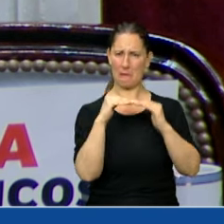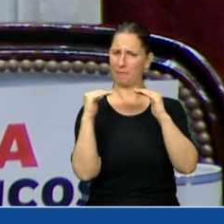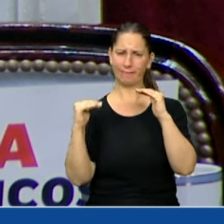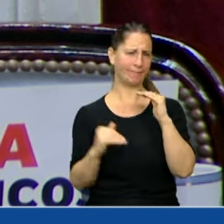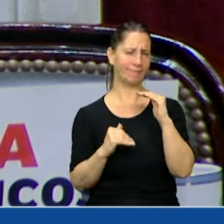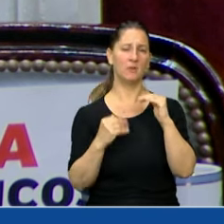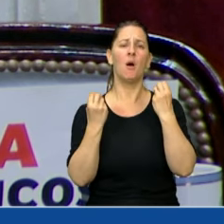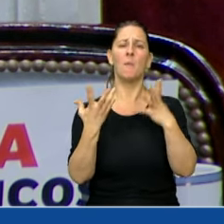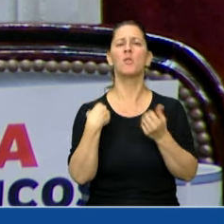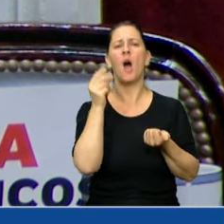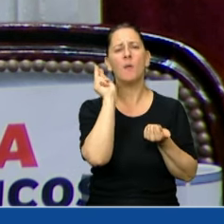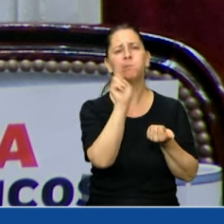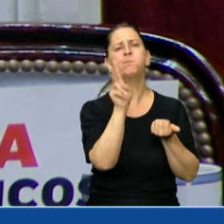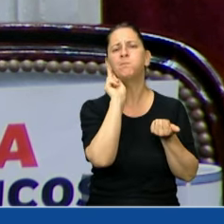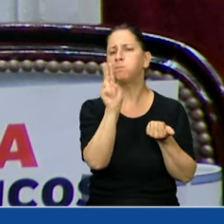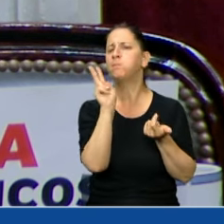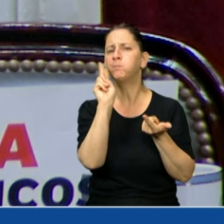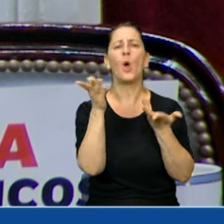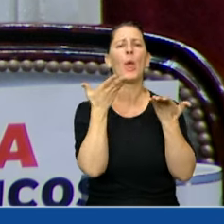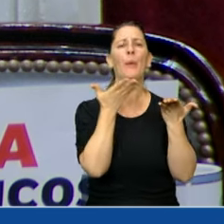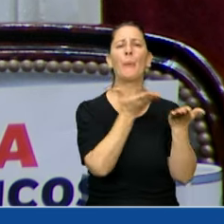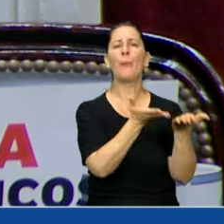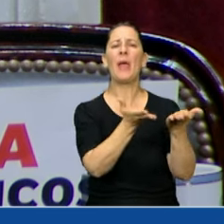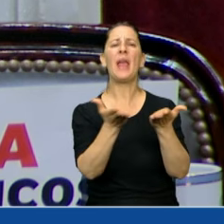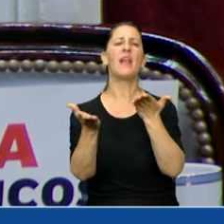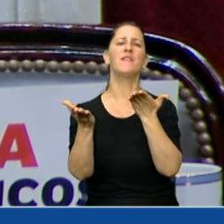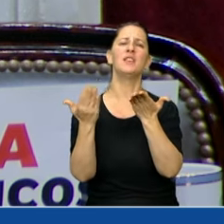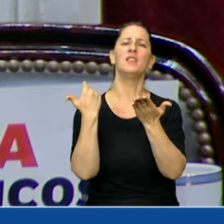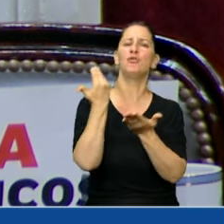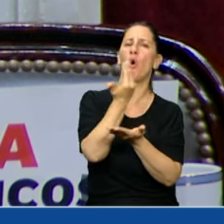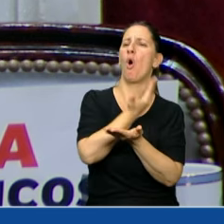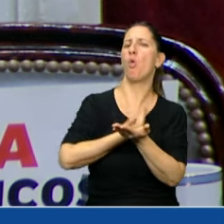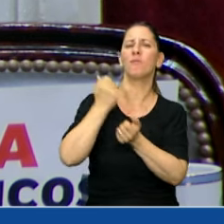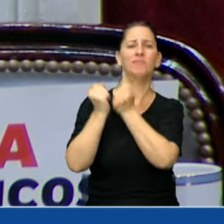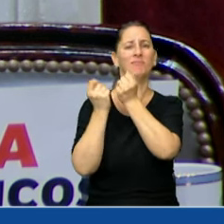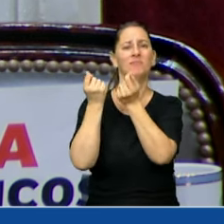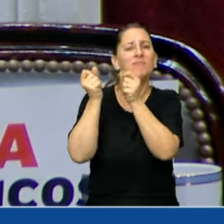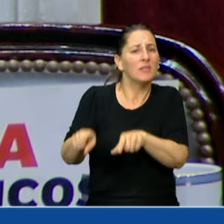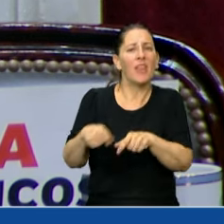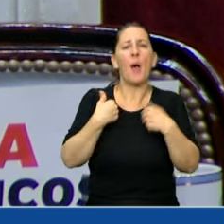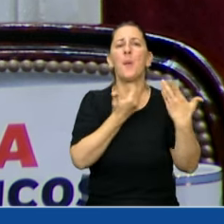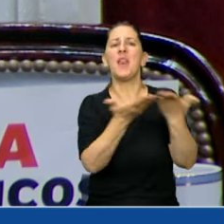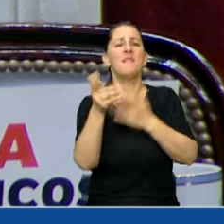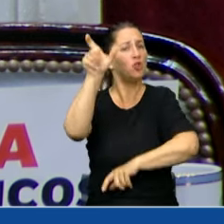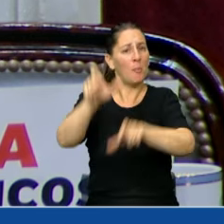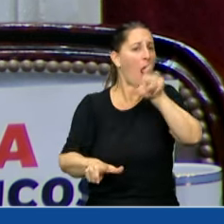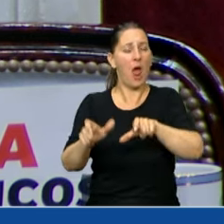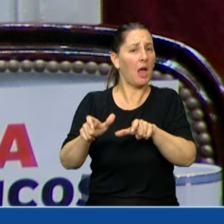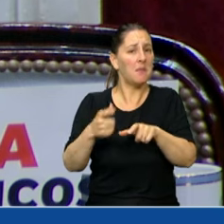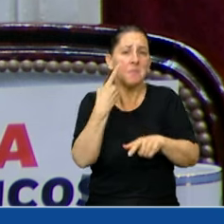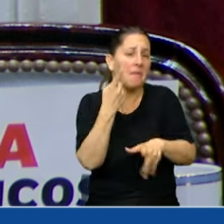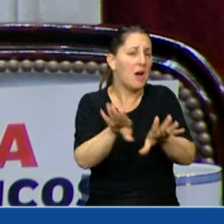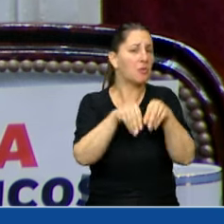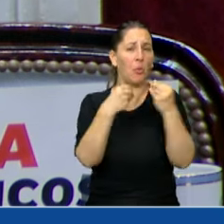ya hemos visto hasta el hartazgo que los beneficios a los capitalistas al capital no redundan en un beneficio para la población